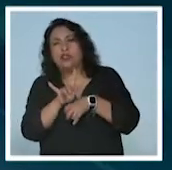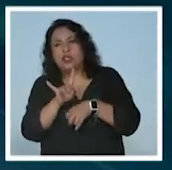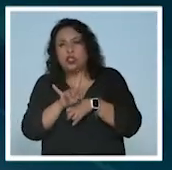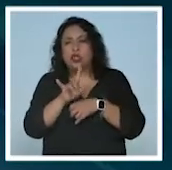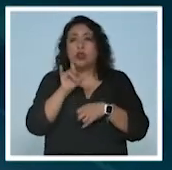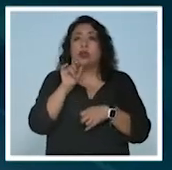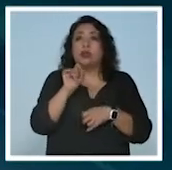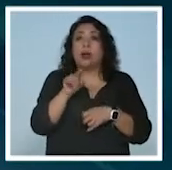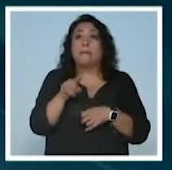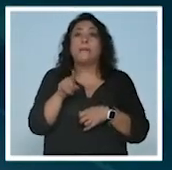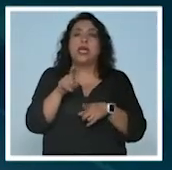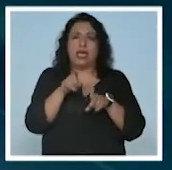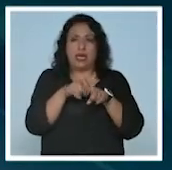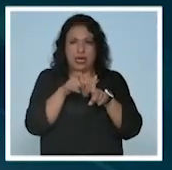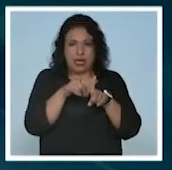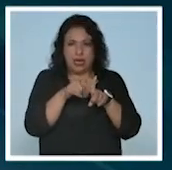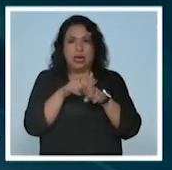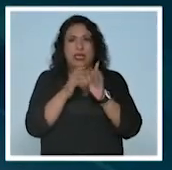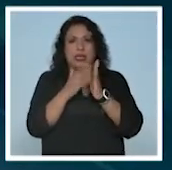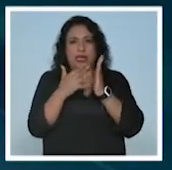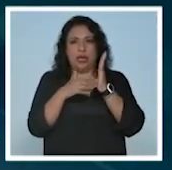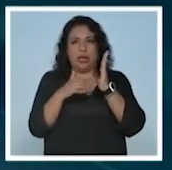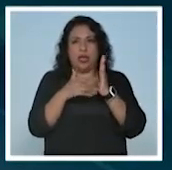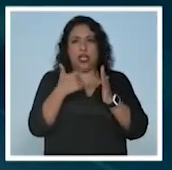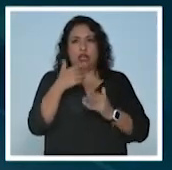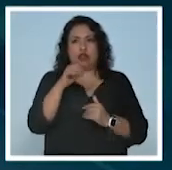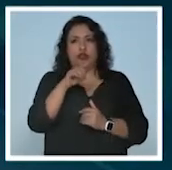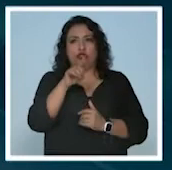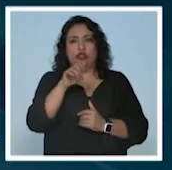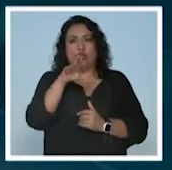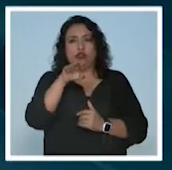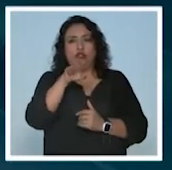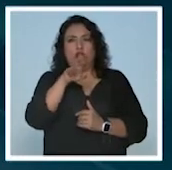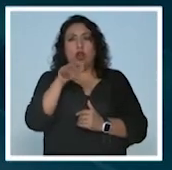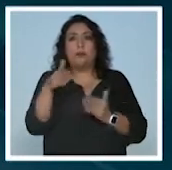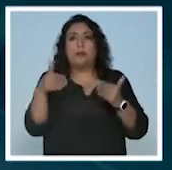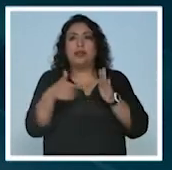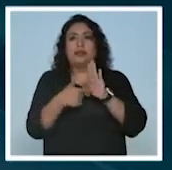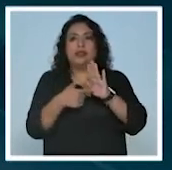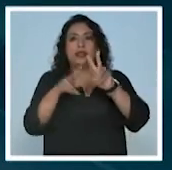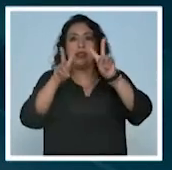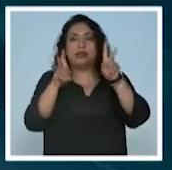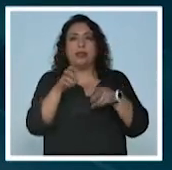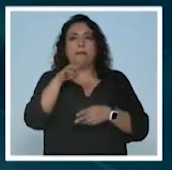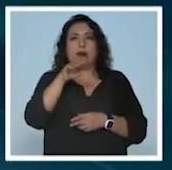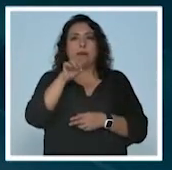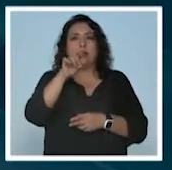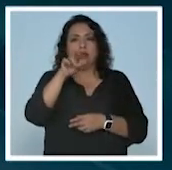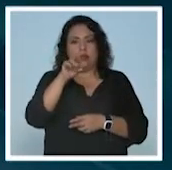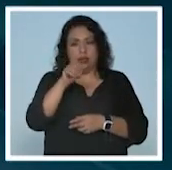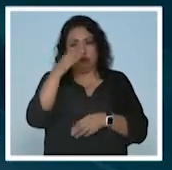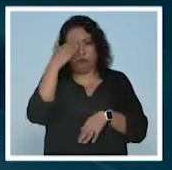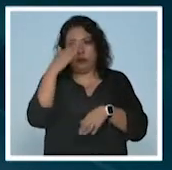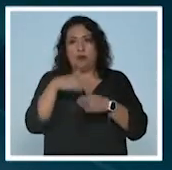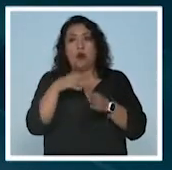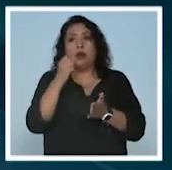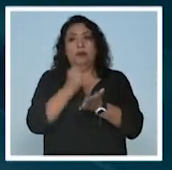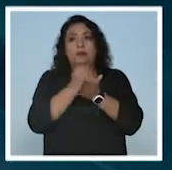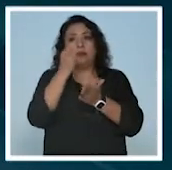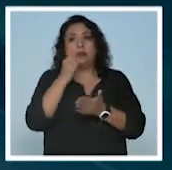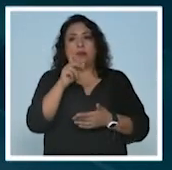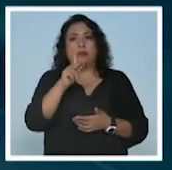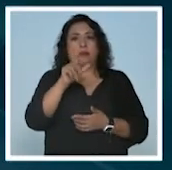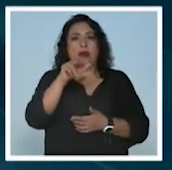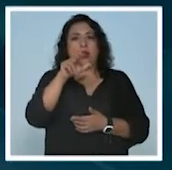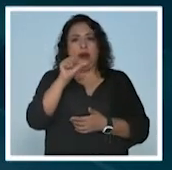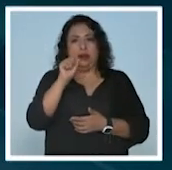y una dosis de crítica literaria. Gonzalo Celorio presenta Mentideros de la Memoria, editado por